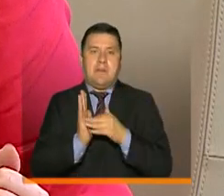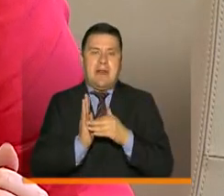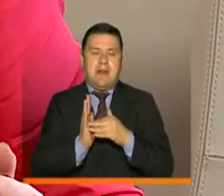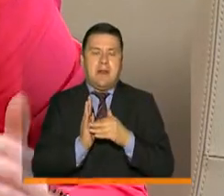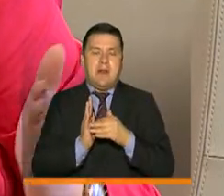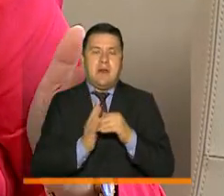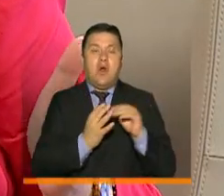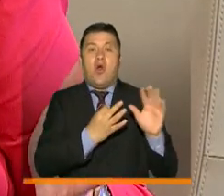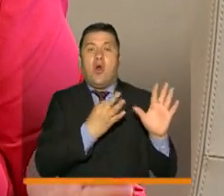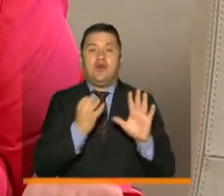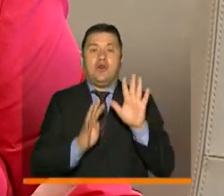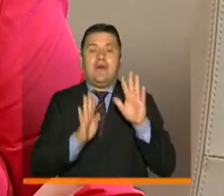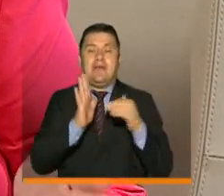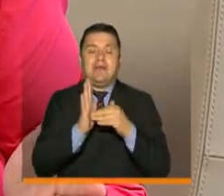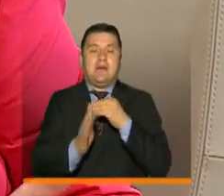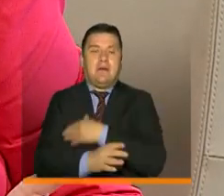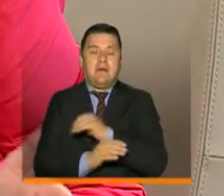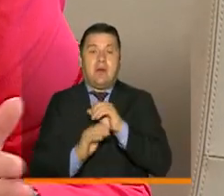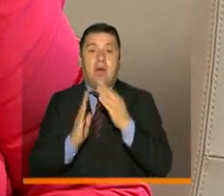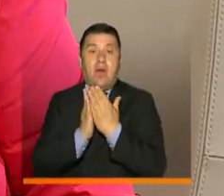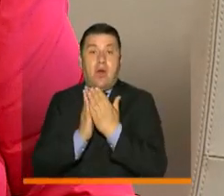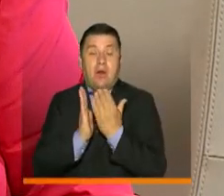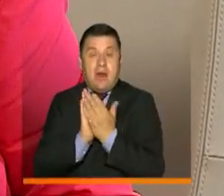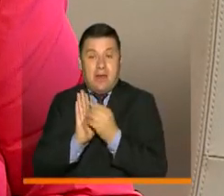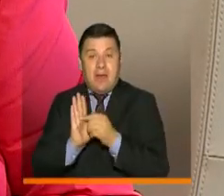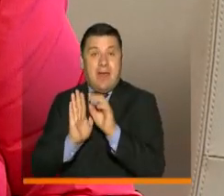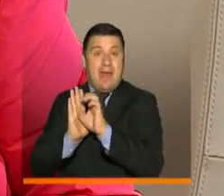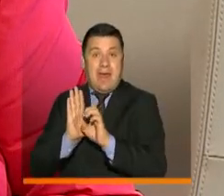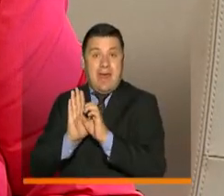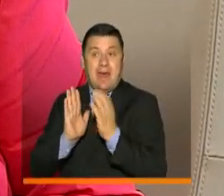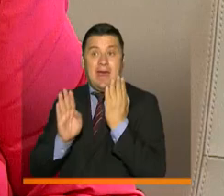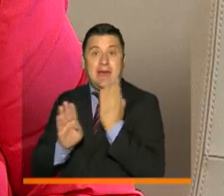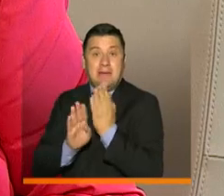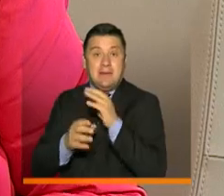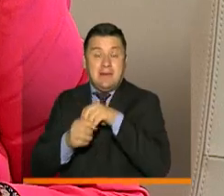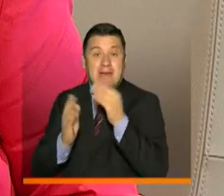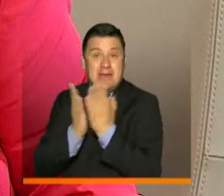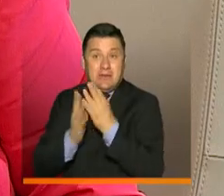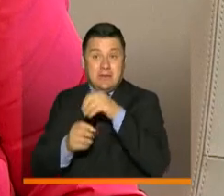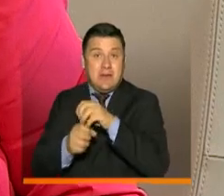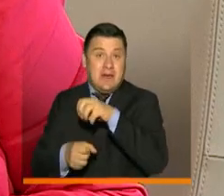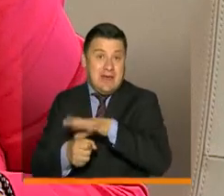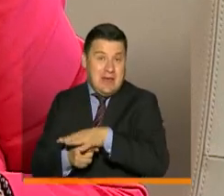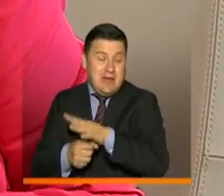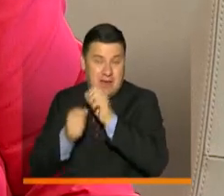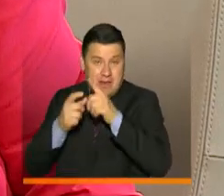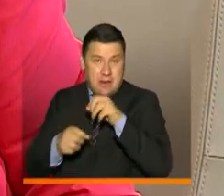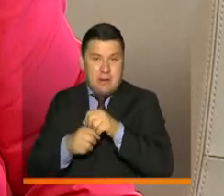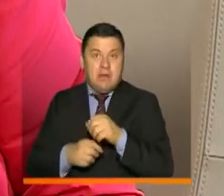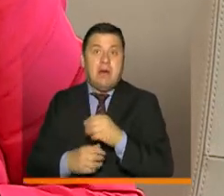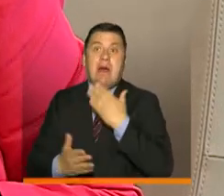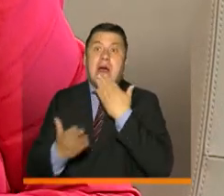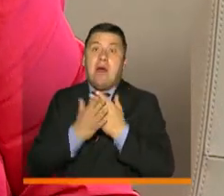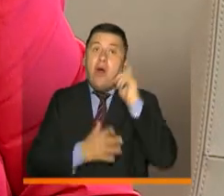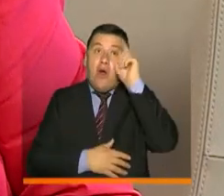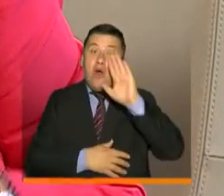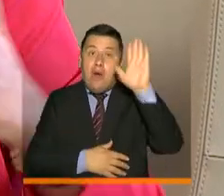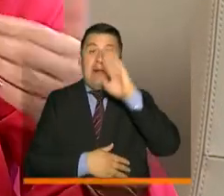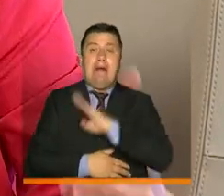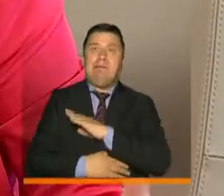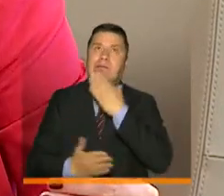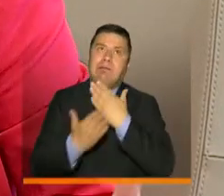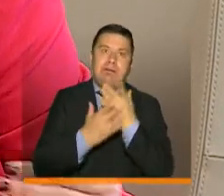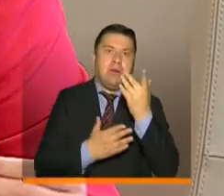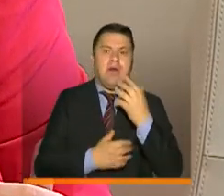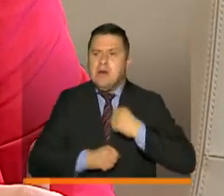millones de pesos entre Generación E y recursos adicionales a las instituciones públicas. Y un agradecimiento a los gobernadores y los alcaldes